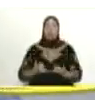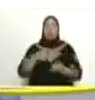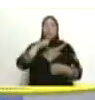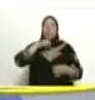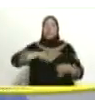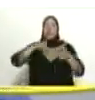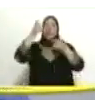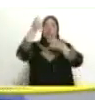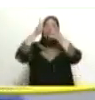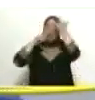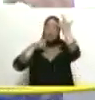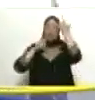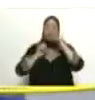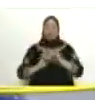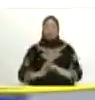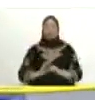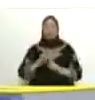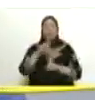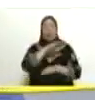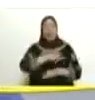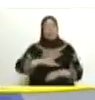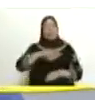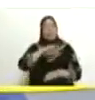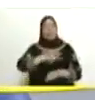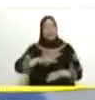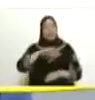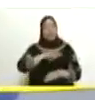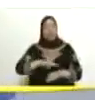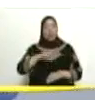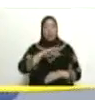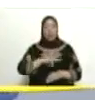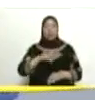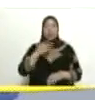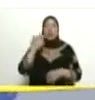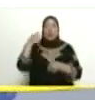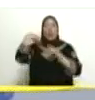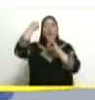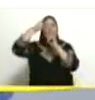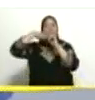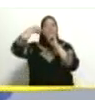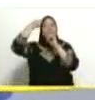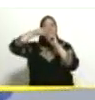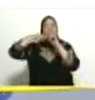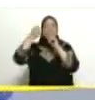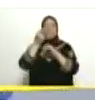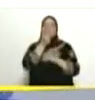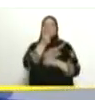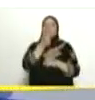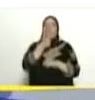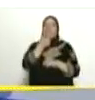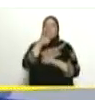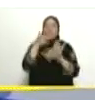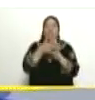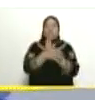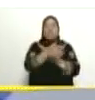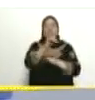del comandante Hugo Chávez. Las misiones y grandes misiones. Vamos a ver un video bien bonito sobre este acontecimiento.